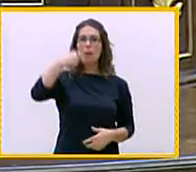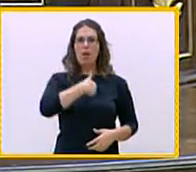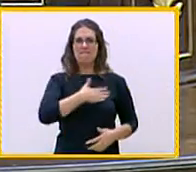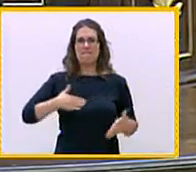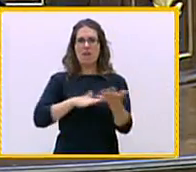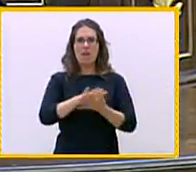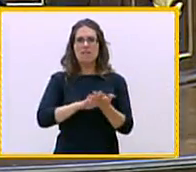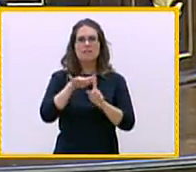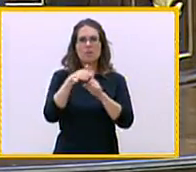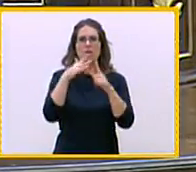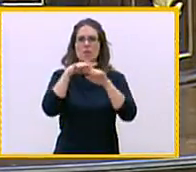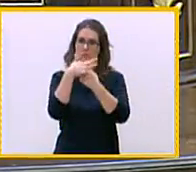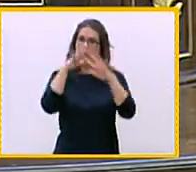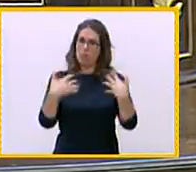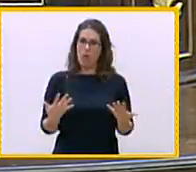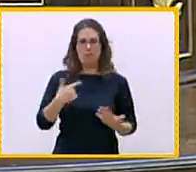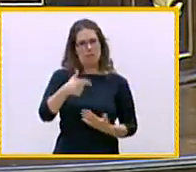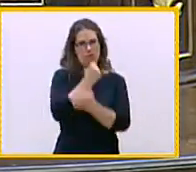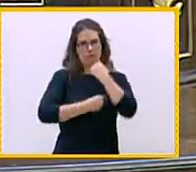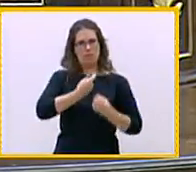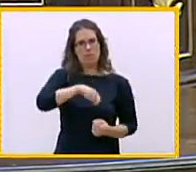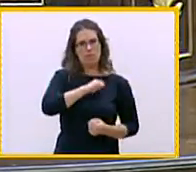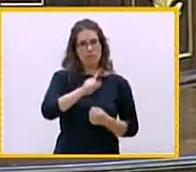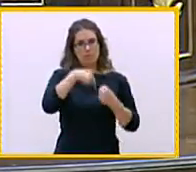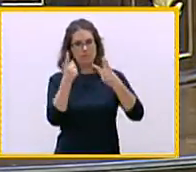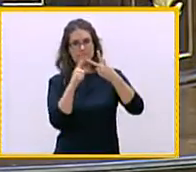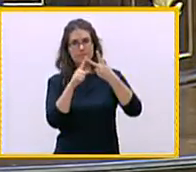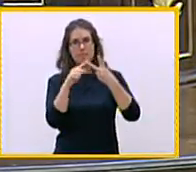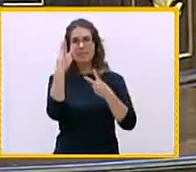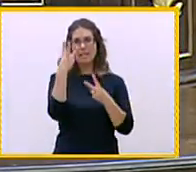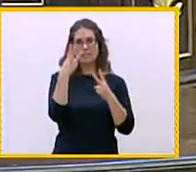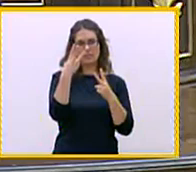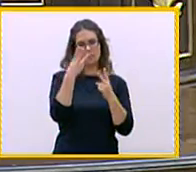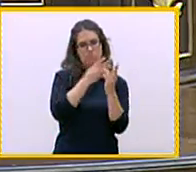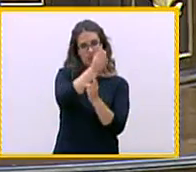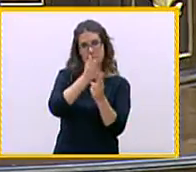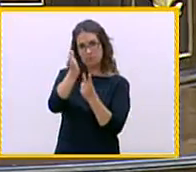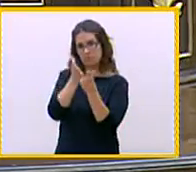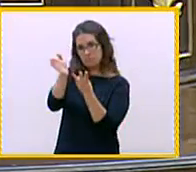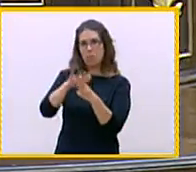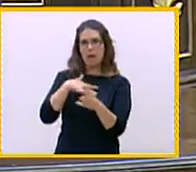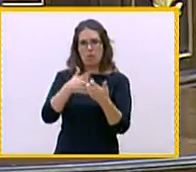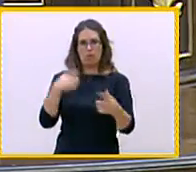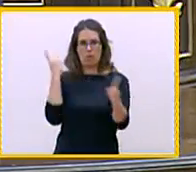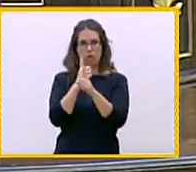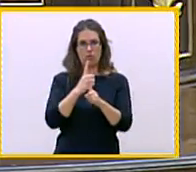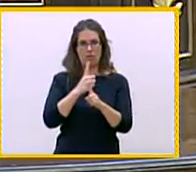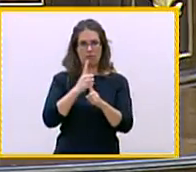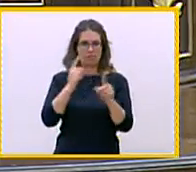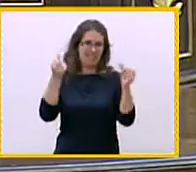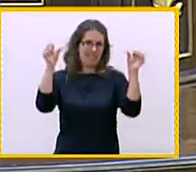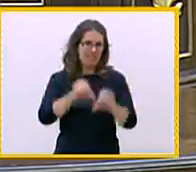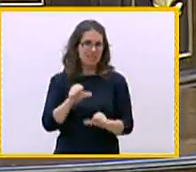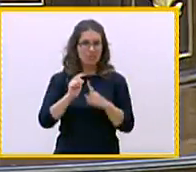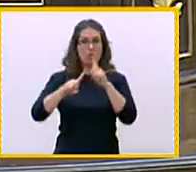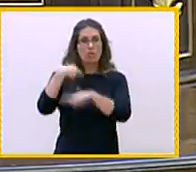española. Posteriormente me ocuparé del triple eje de la acción del Gobierno para combatir la crisis, paliar sus consecuencias e impulsar